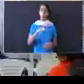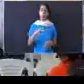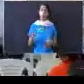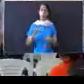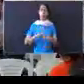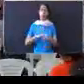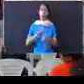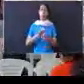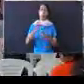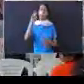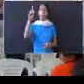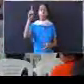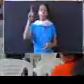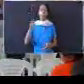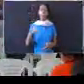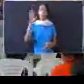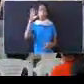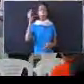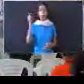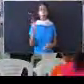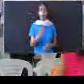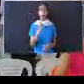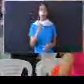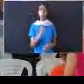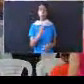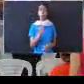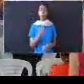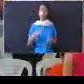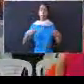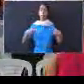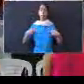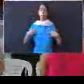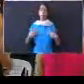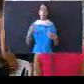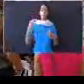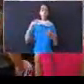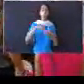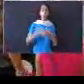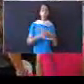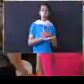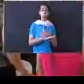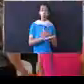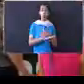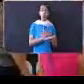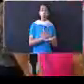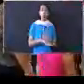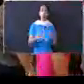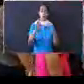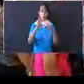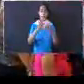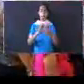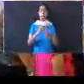Porque todo lo que hay De tu